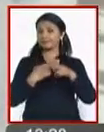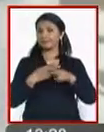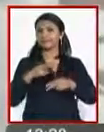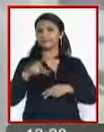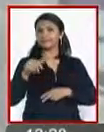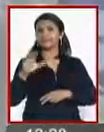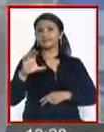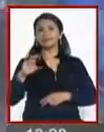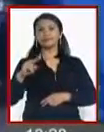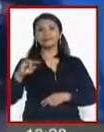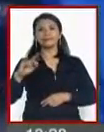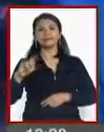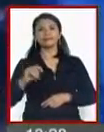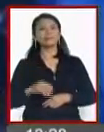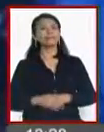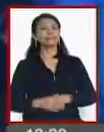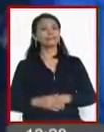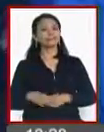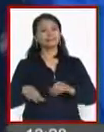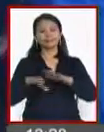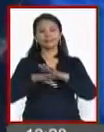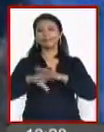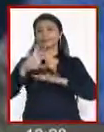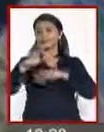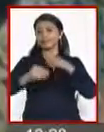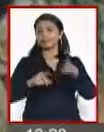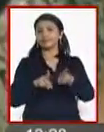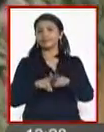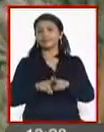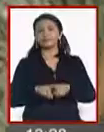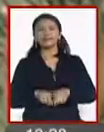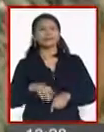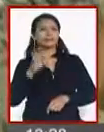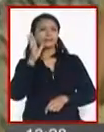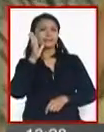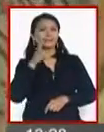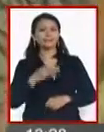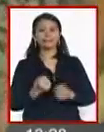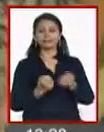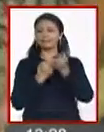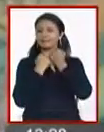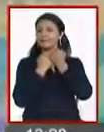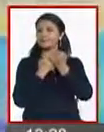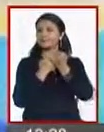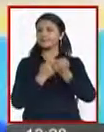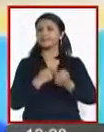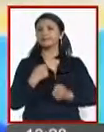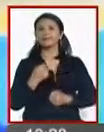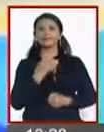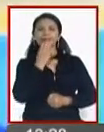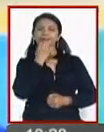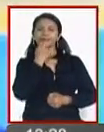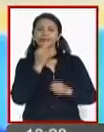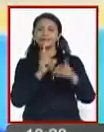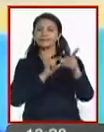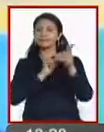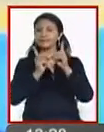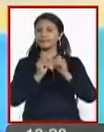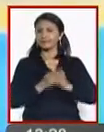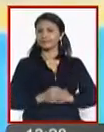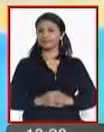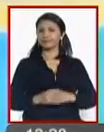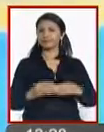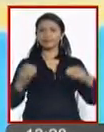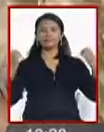conocida como Panchita, es la menor de 5 hermanos y vive con su mamá Marcelina, quien la apoya incondicionalmente su pasión deportiva, que